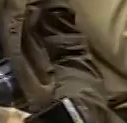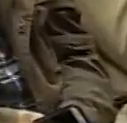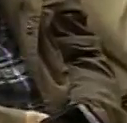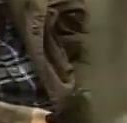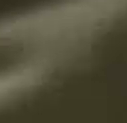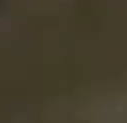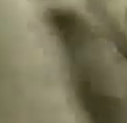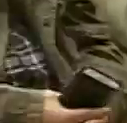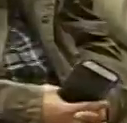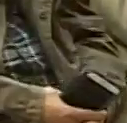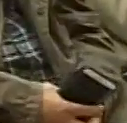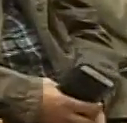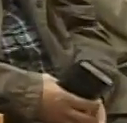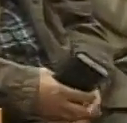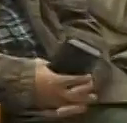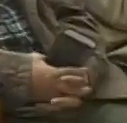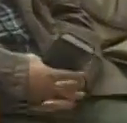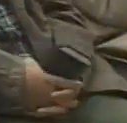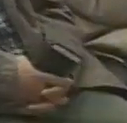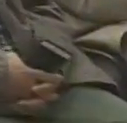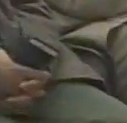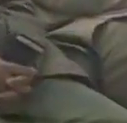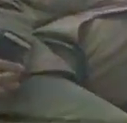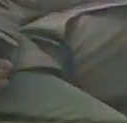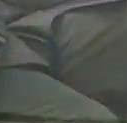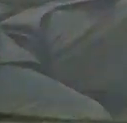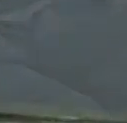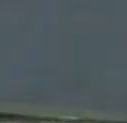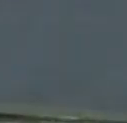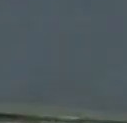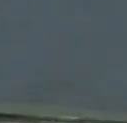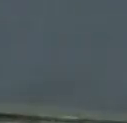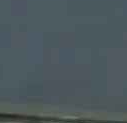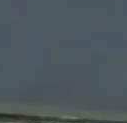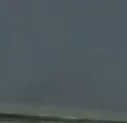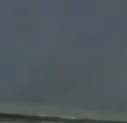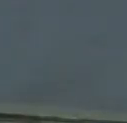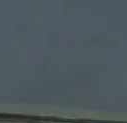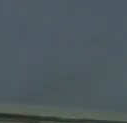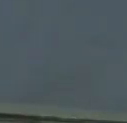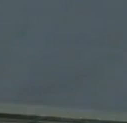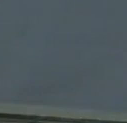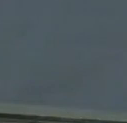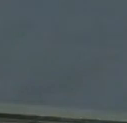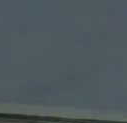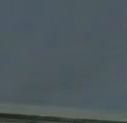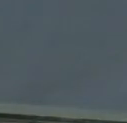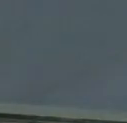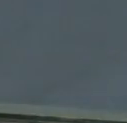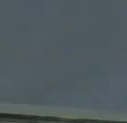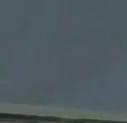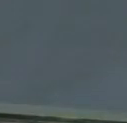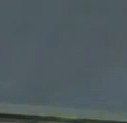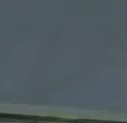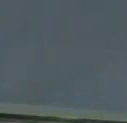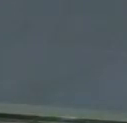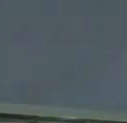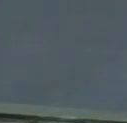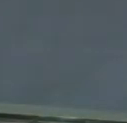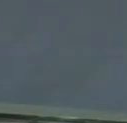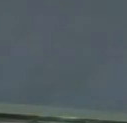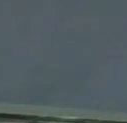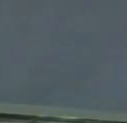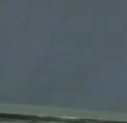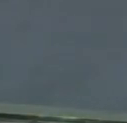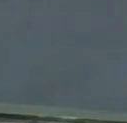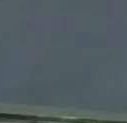poder plenipotenciario, Delcy Rodríguez, quien los recibió y quien informó que en los próximos días este poder plenipotenciario entregará